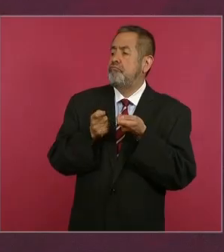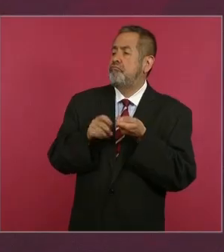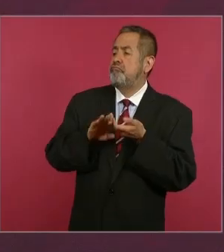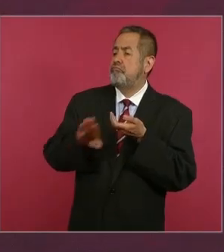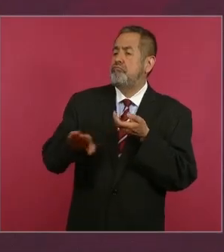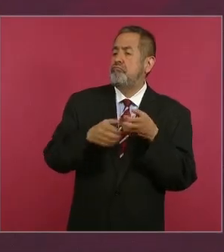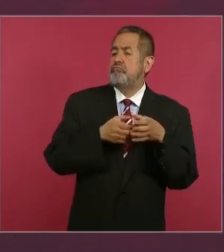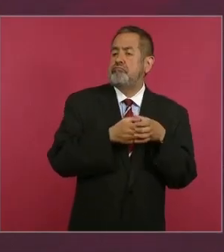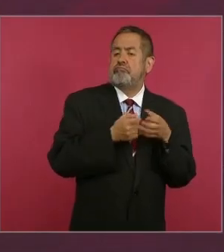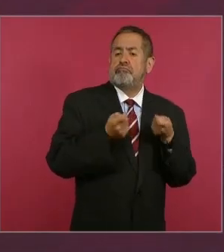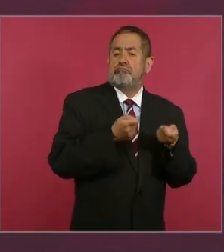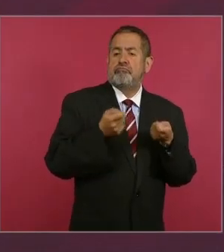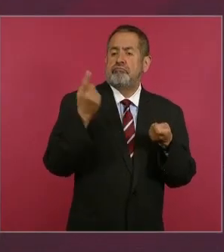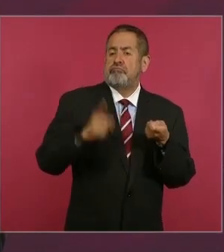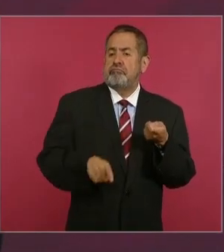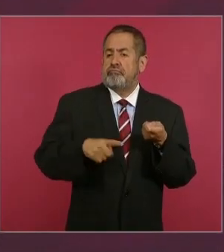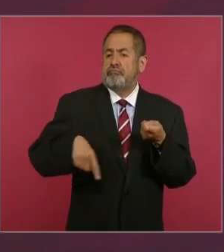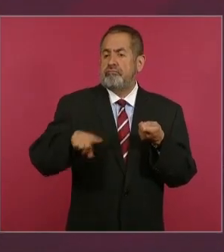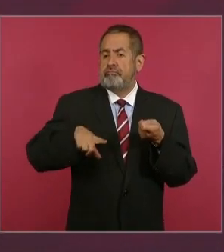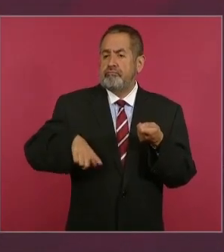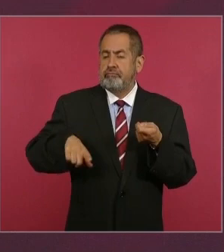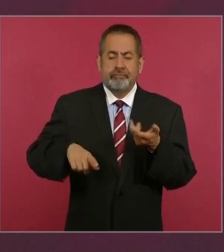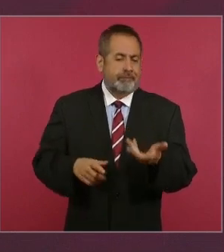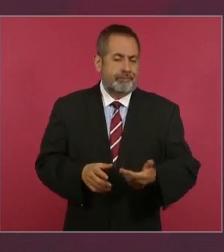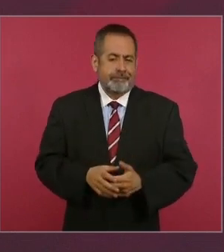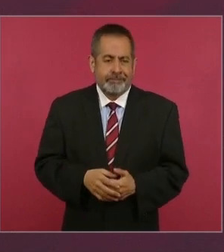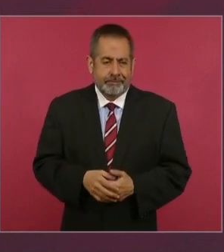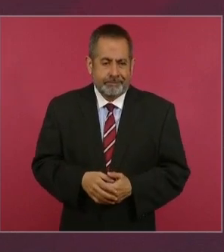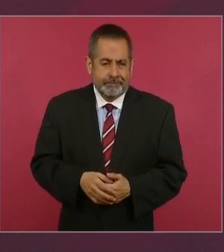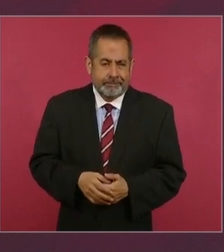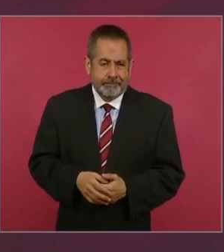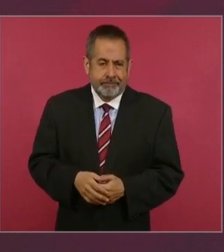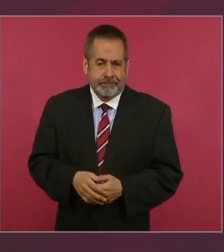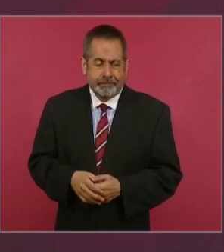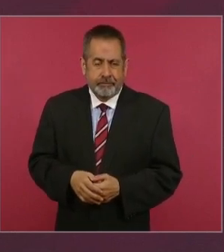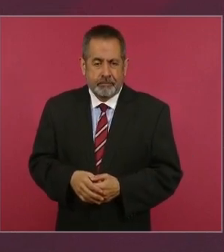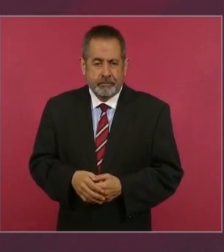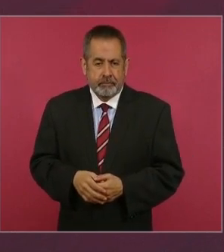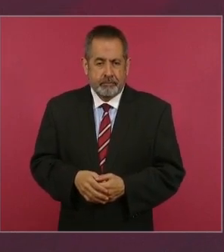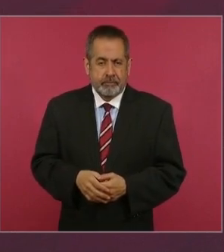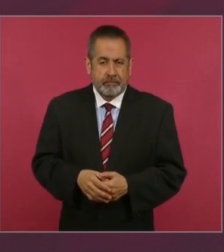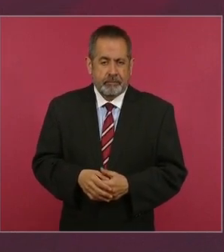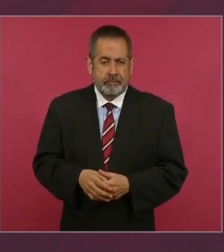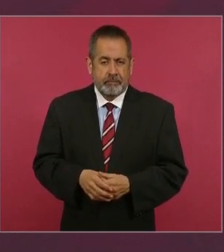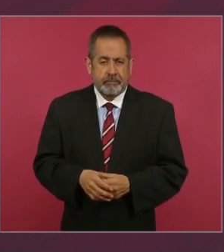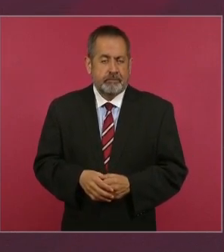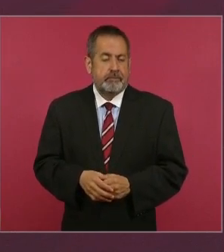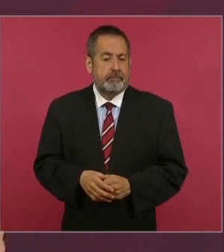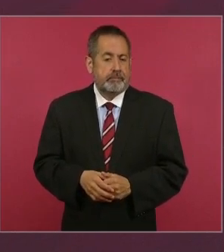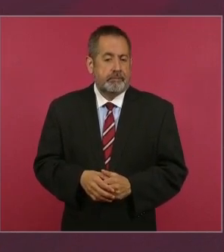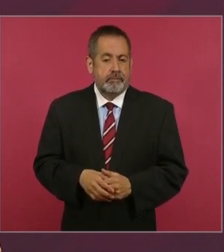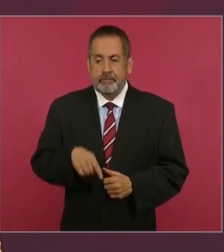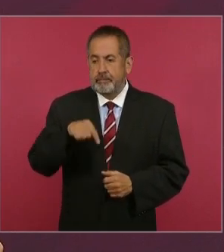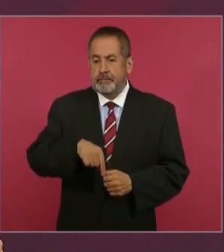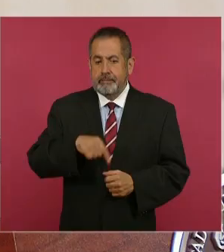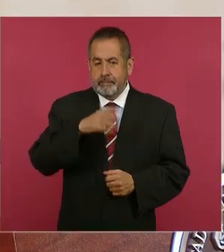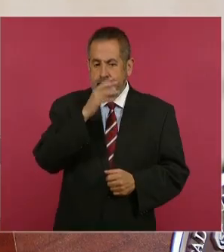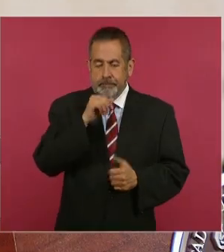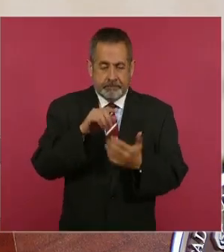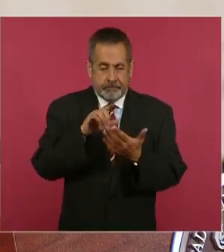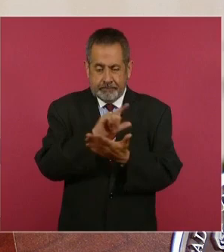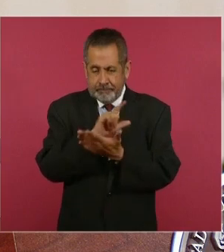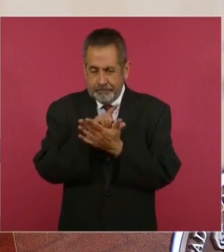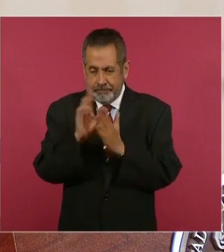minoría pero como no se podría justificar una oligarquía ya